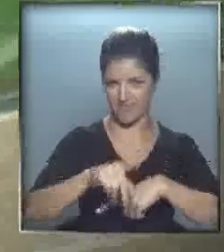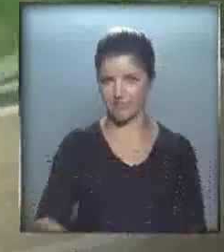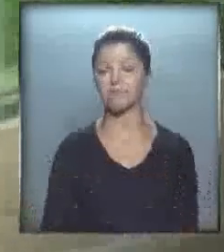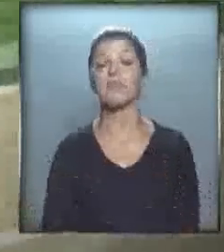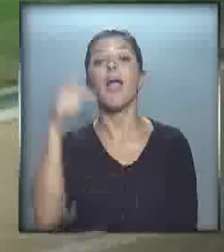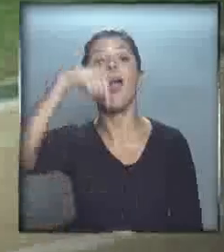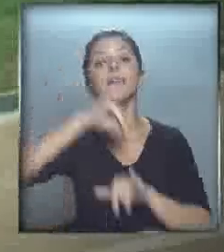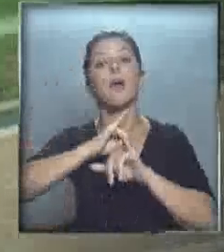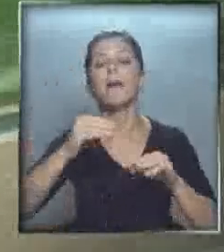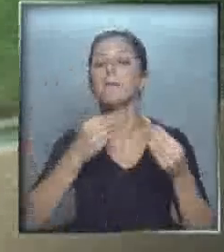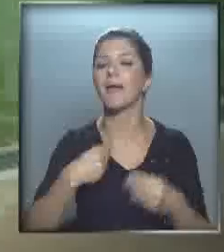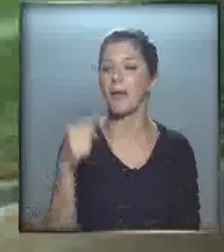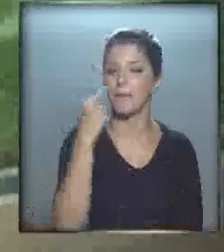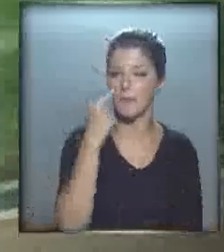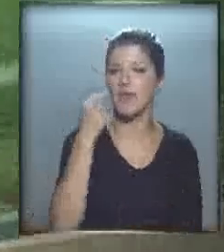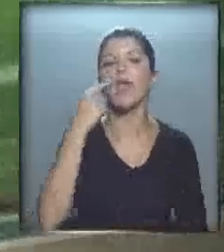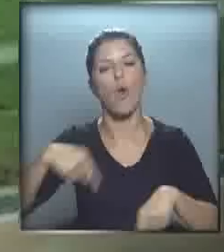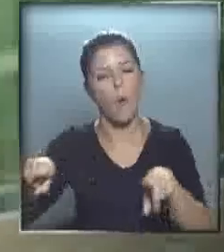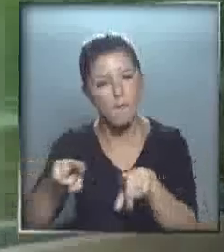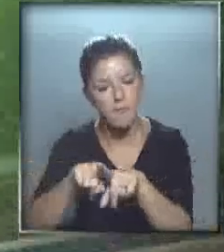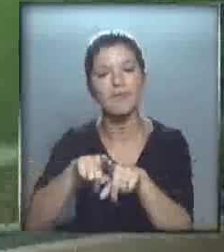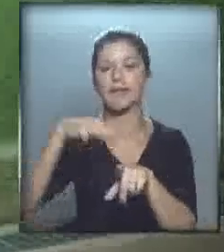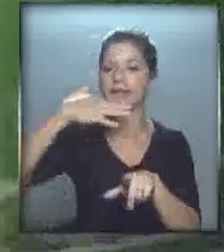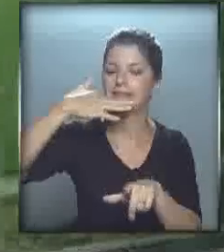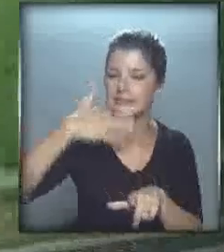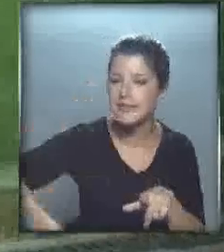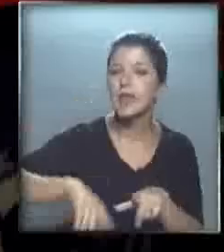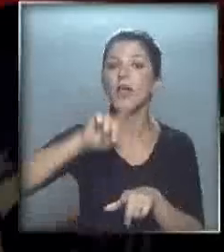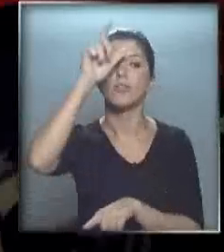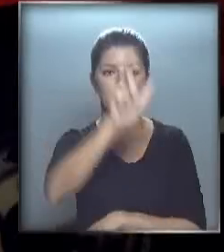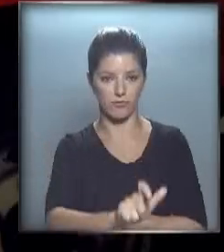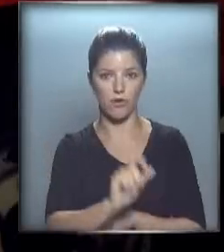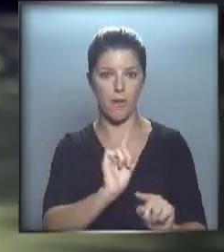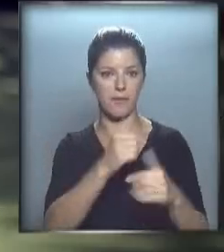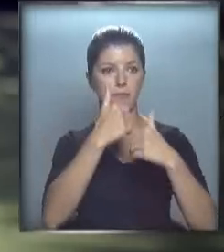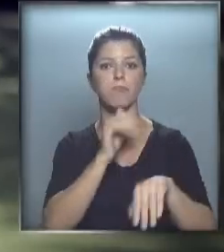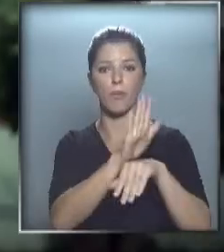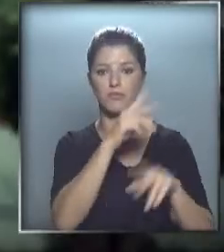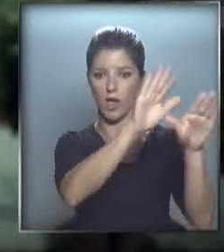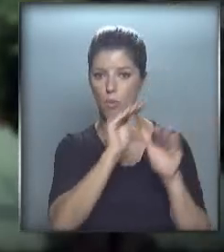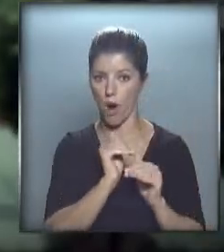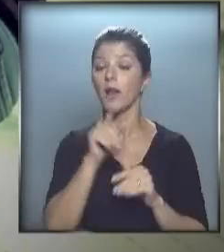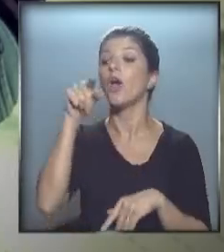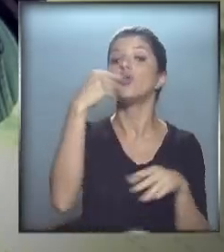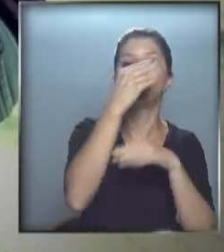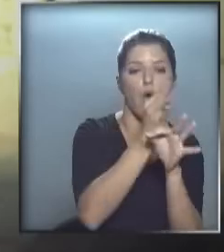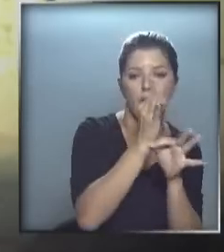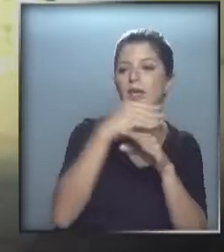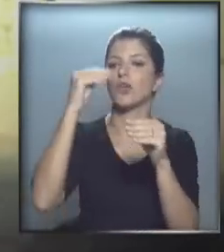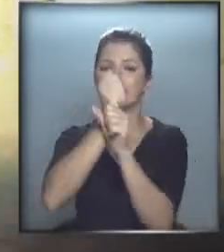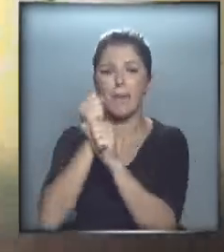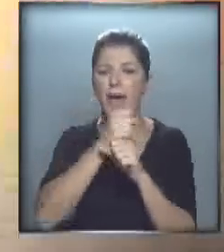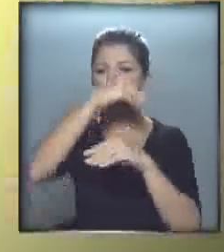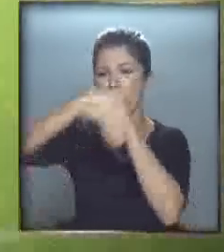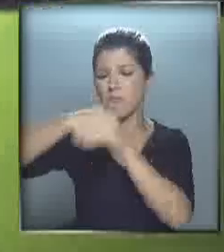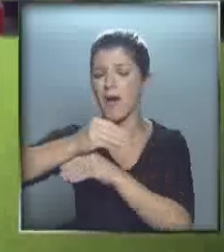Una campaña para vivir y convivir, para entender y ponerse en el lugar del otro. En tu escuela. En tu laburo. En tu barrio. En la calle. En tu